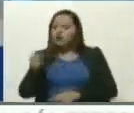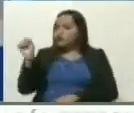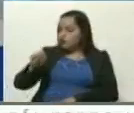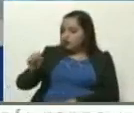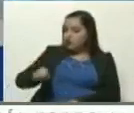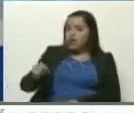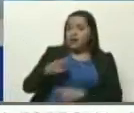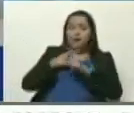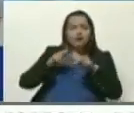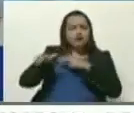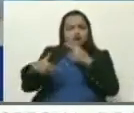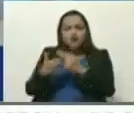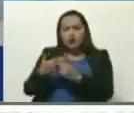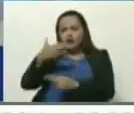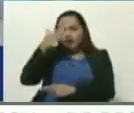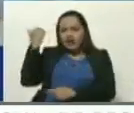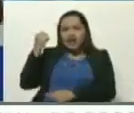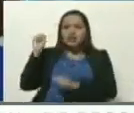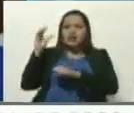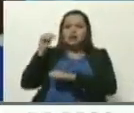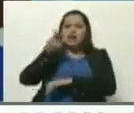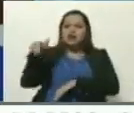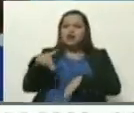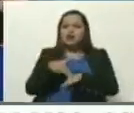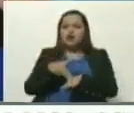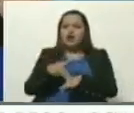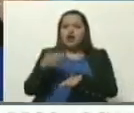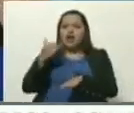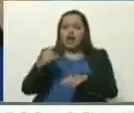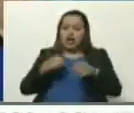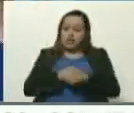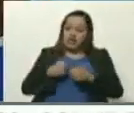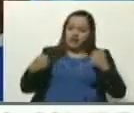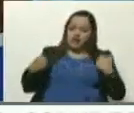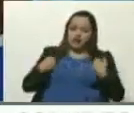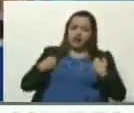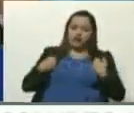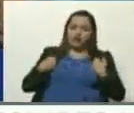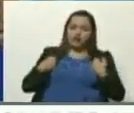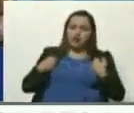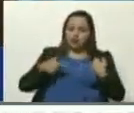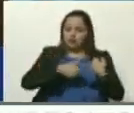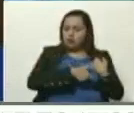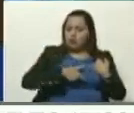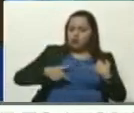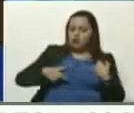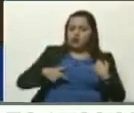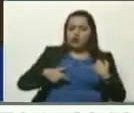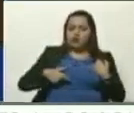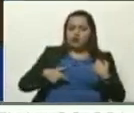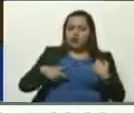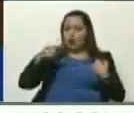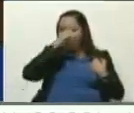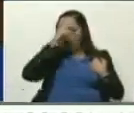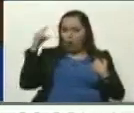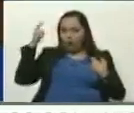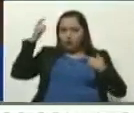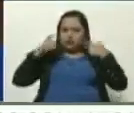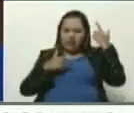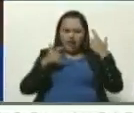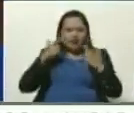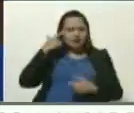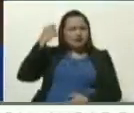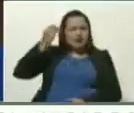nunca el día que en la Asamblea Nacional se abrió la camisa y mostró la camisa con los ojos del comandante Chávez. Creo que fue un